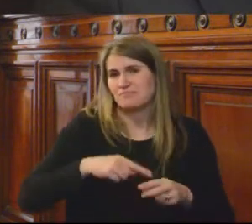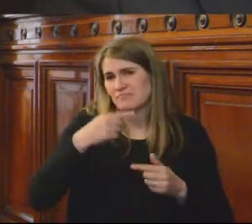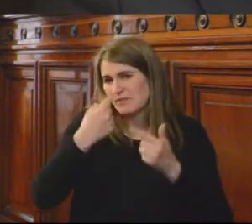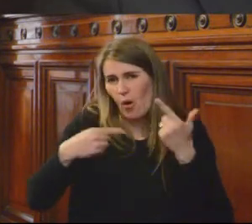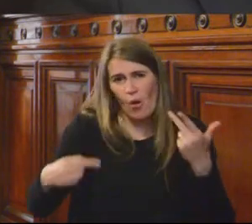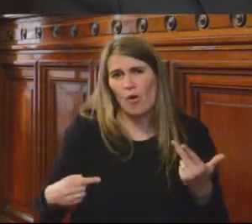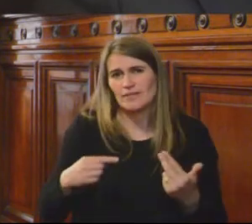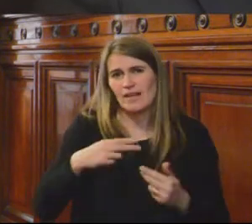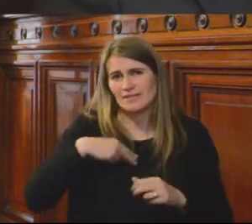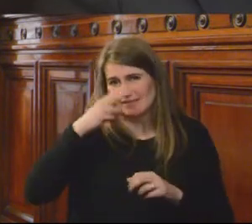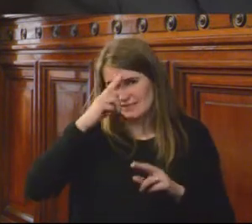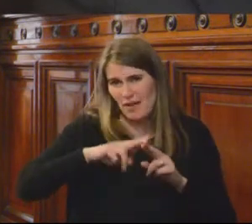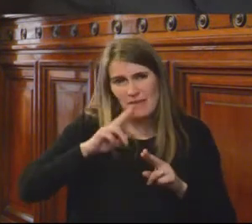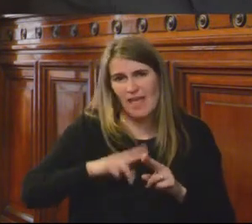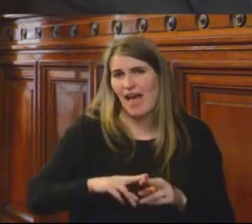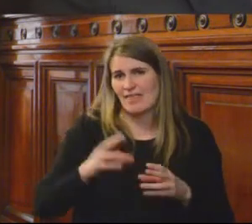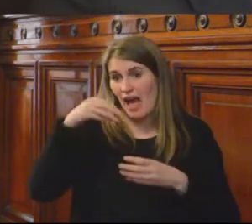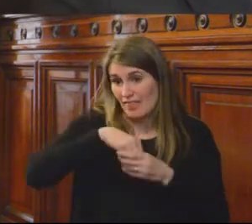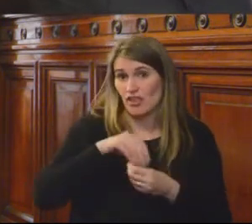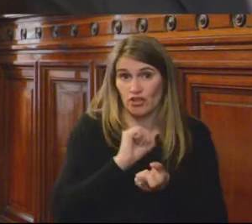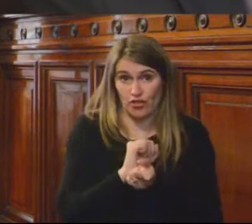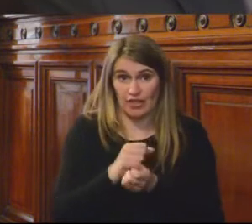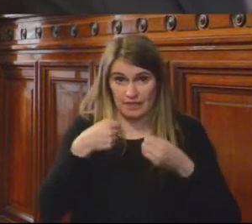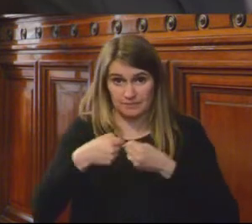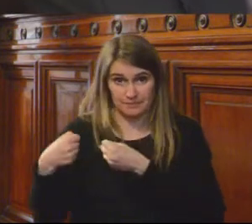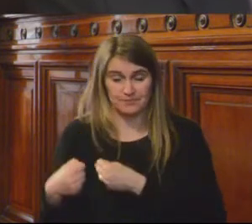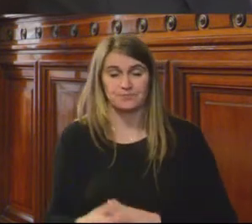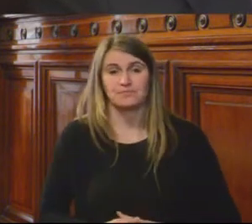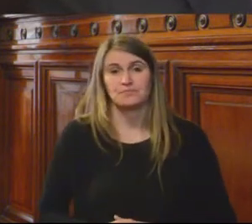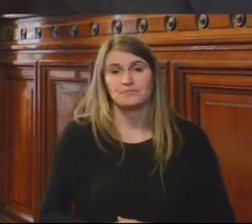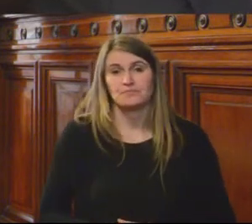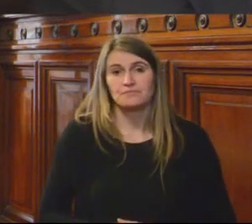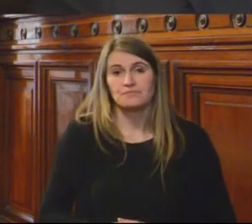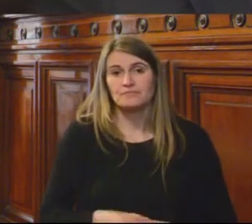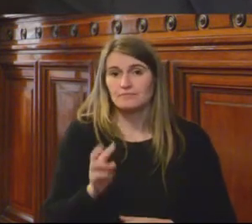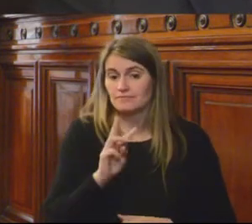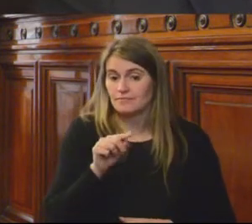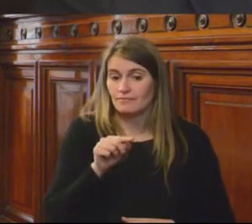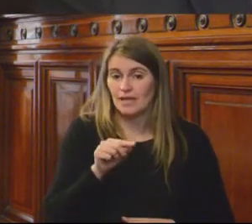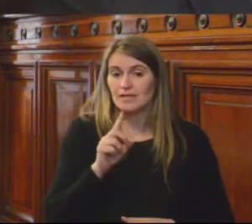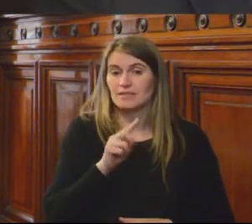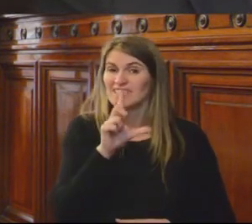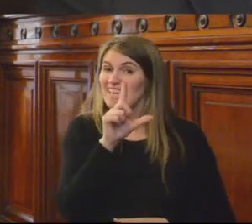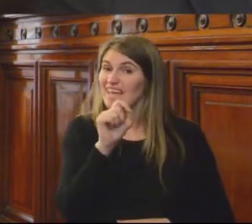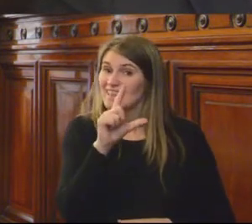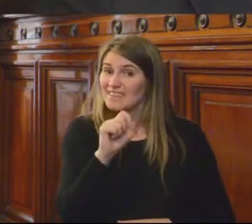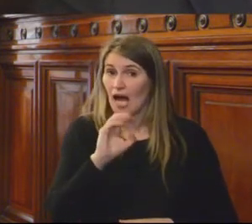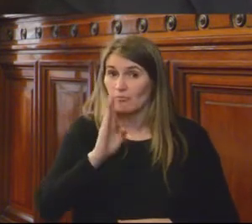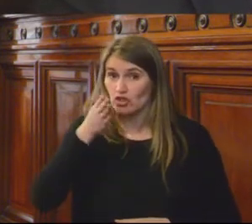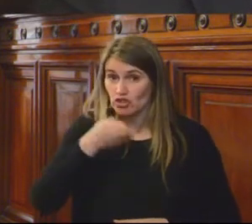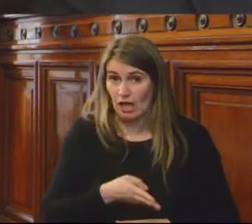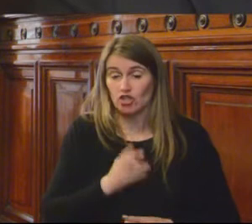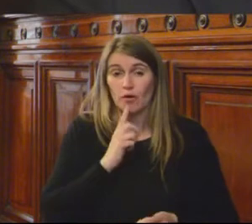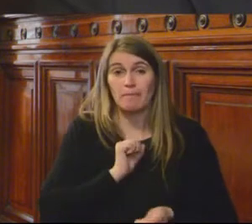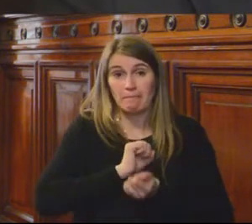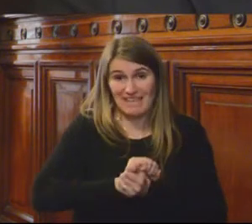siendo un problema grave dentro del sistema penitenciario venezolano. El 70% de los presos